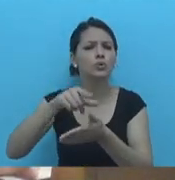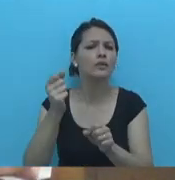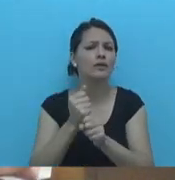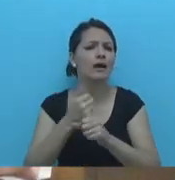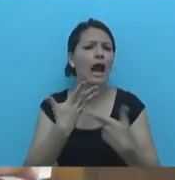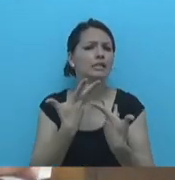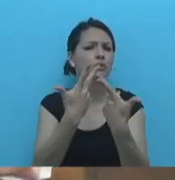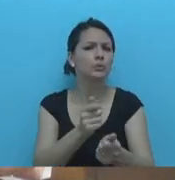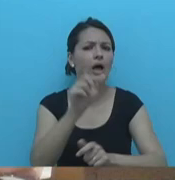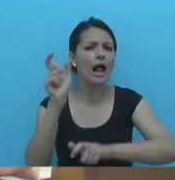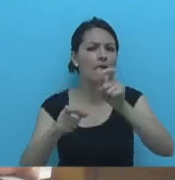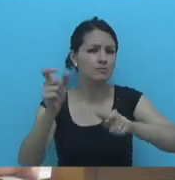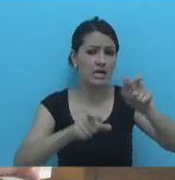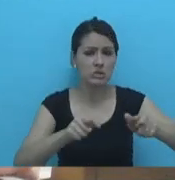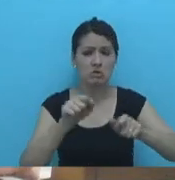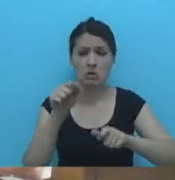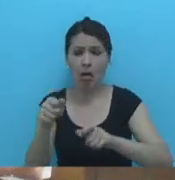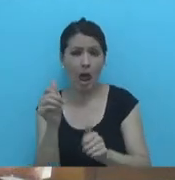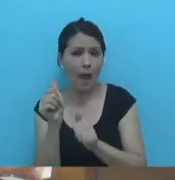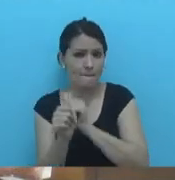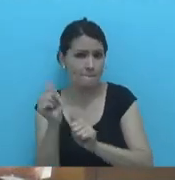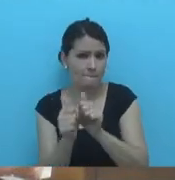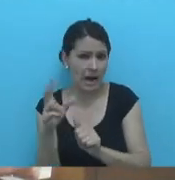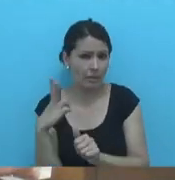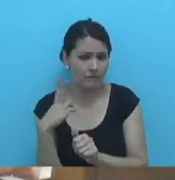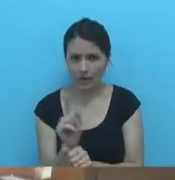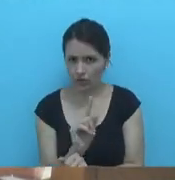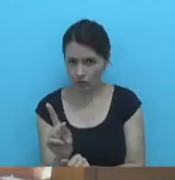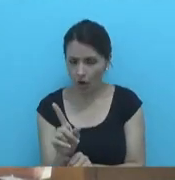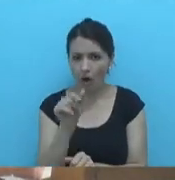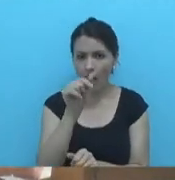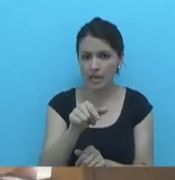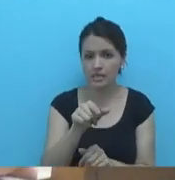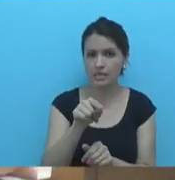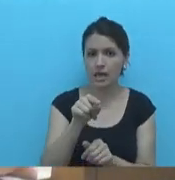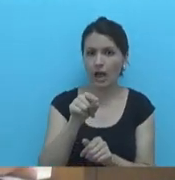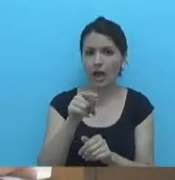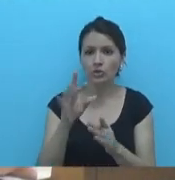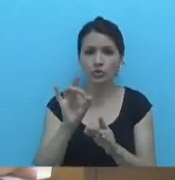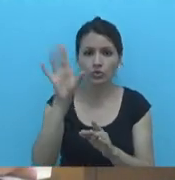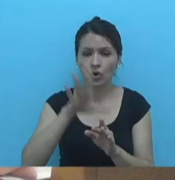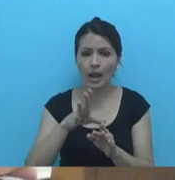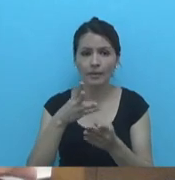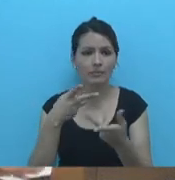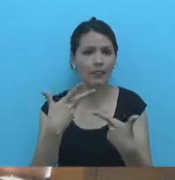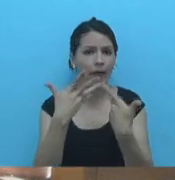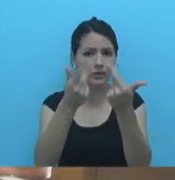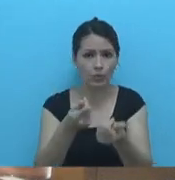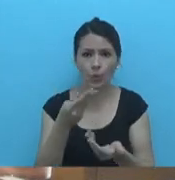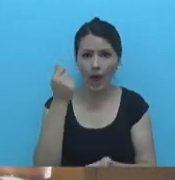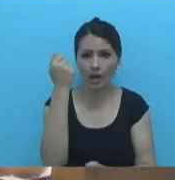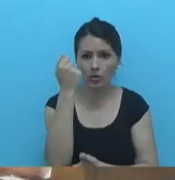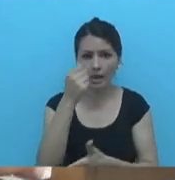lucros. Por eso, justamente, no obtienen ganancias y no pueden estar alcanzadas o gravadas con